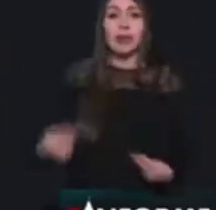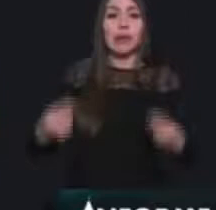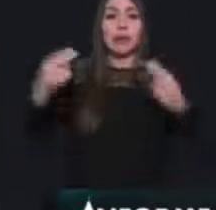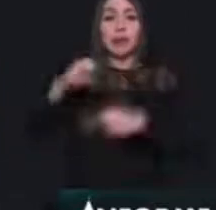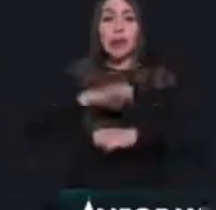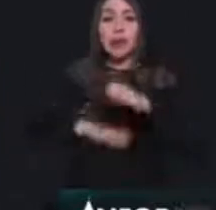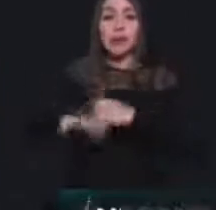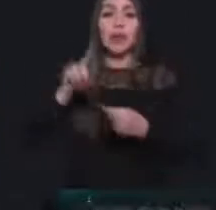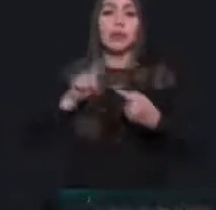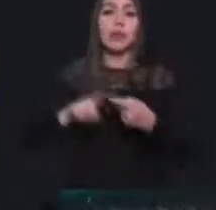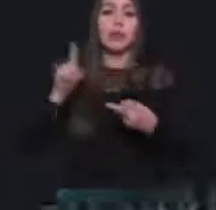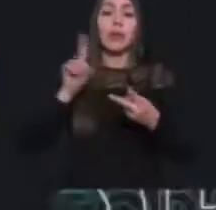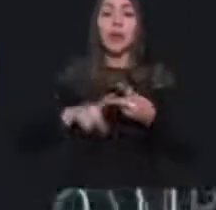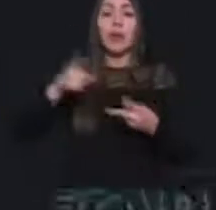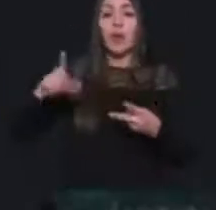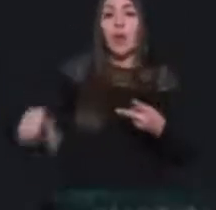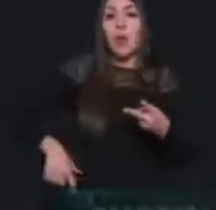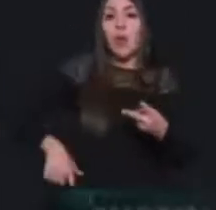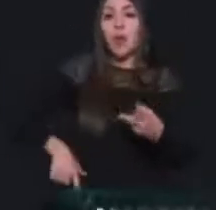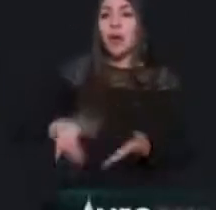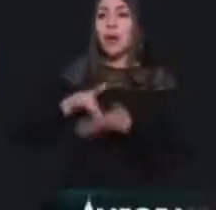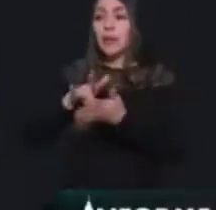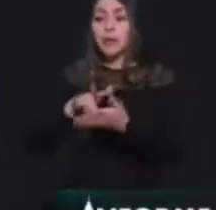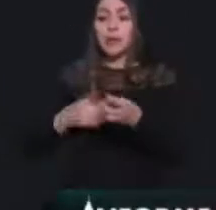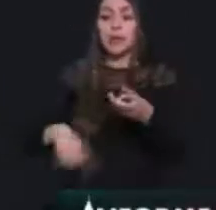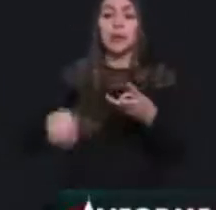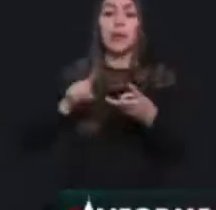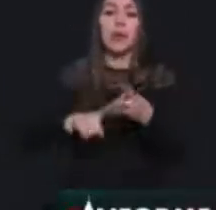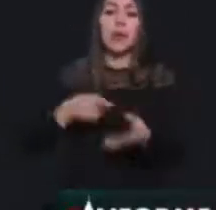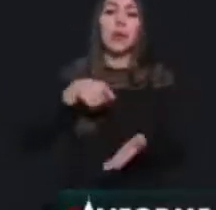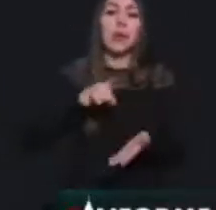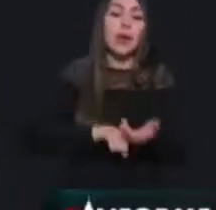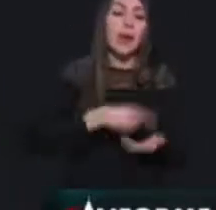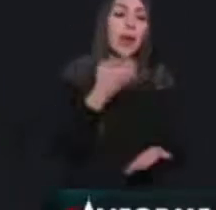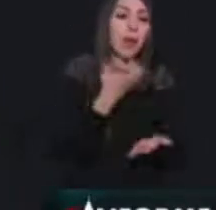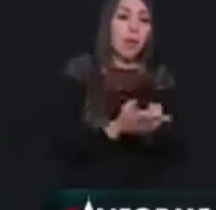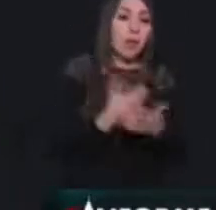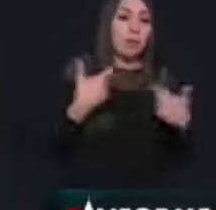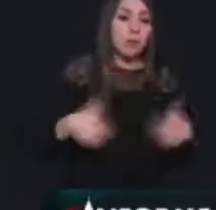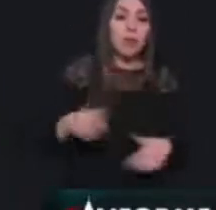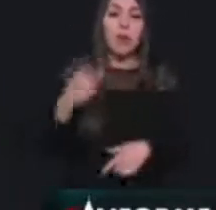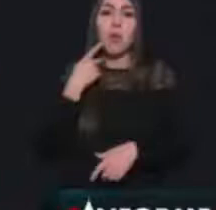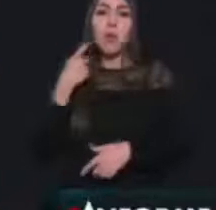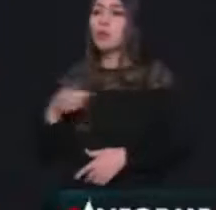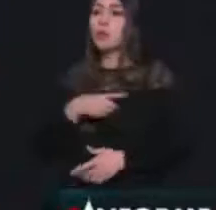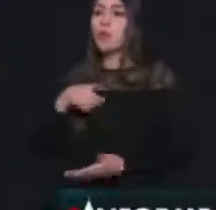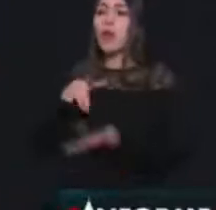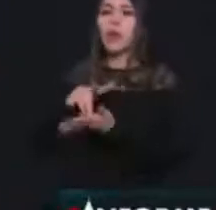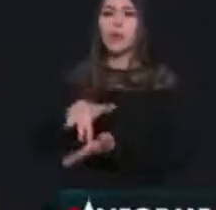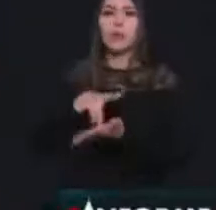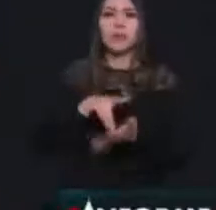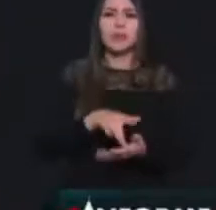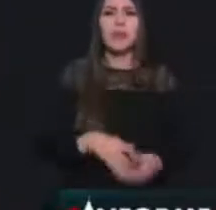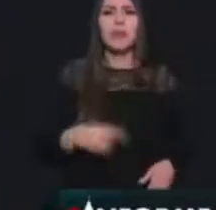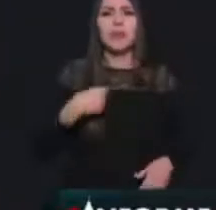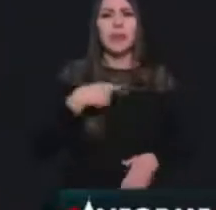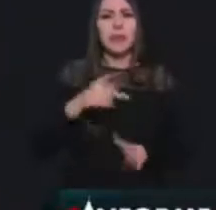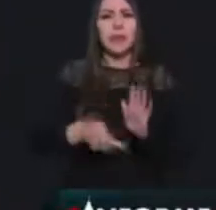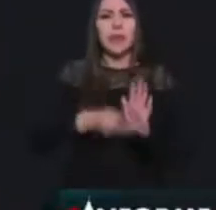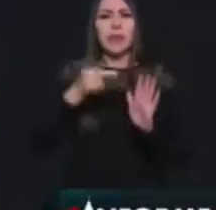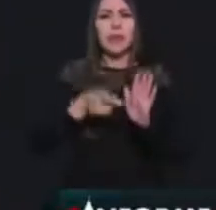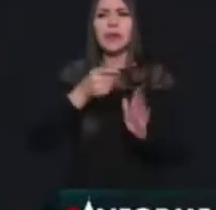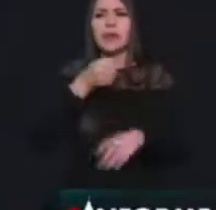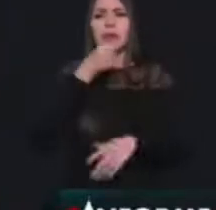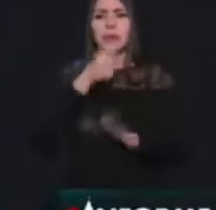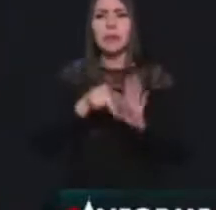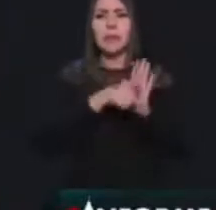los gobiernos, beneficia a los que están dentro del poder económico y poder político. No hay dentro de la propia prensa, yo lo he mencionado muchas veces, la prensa